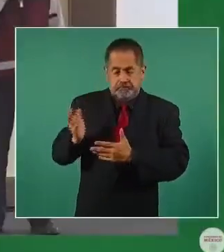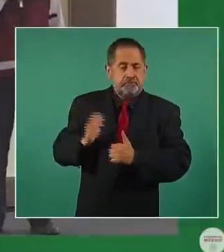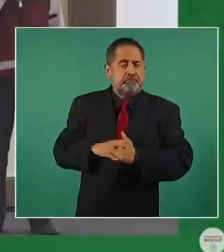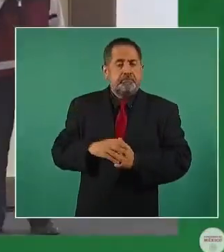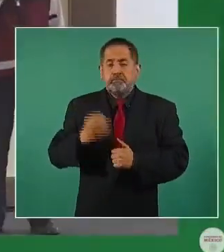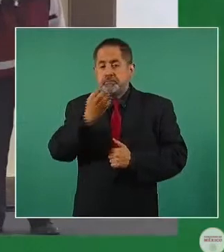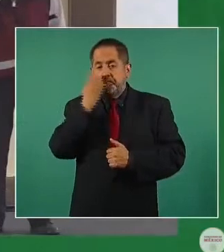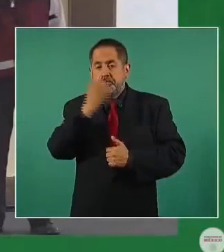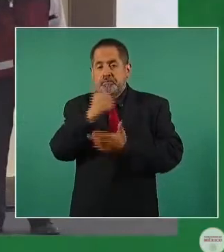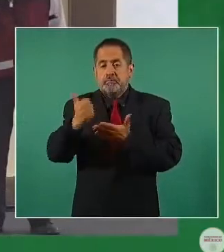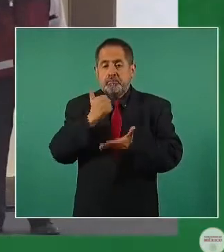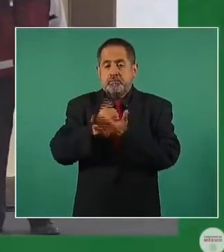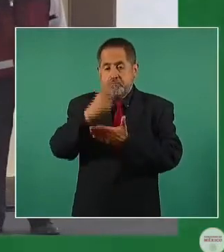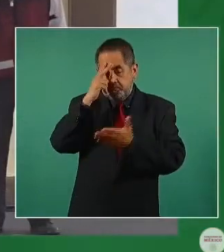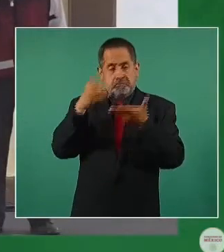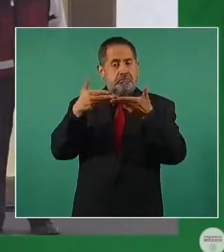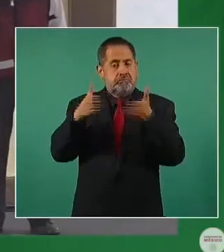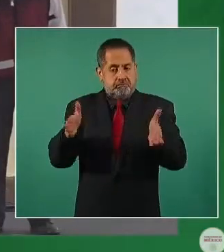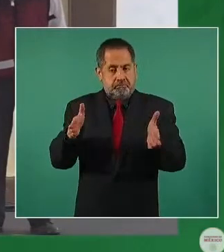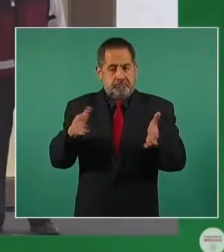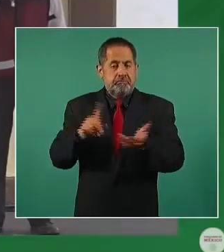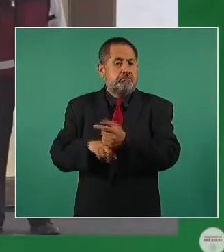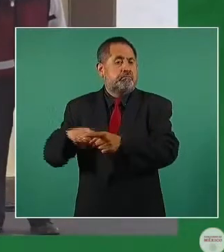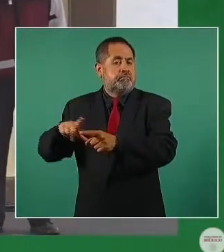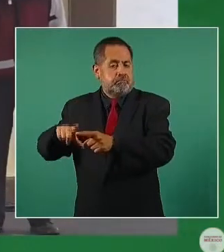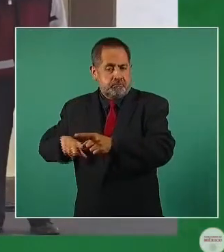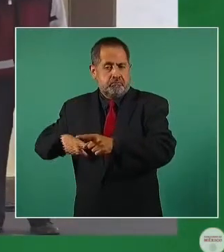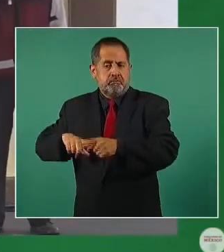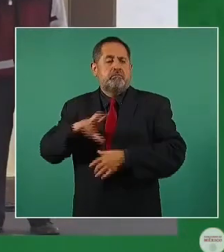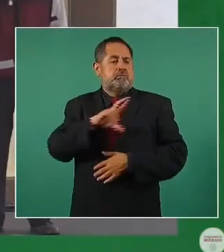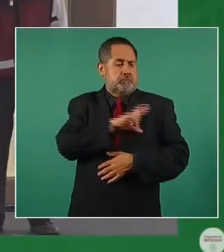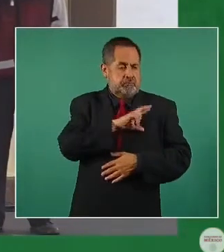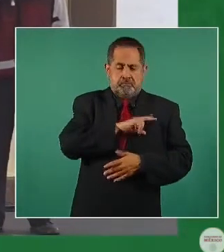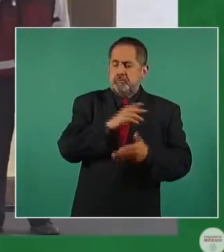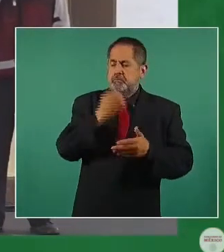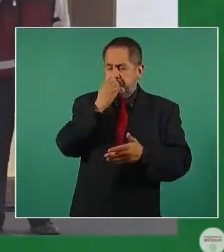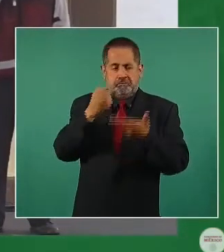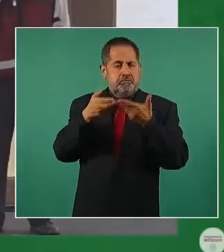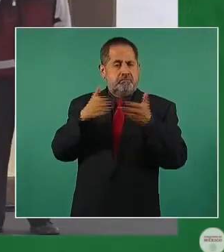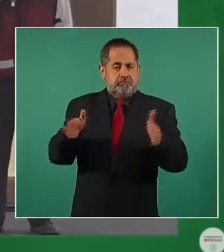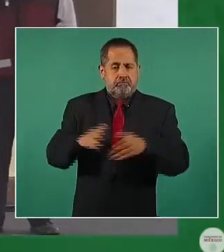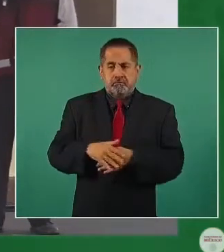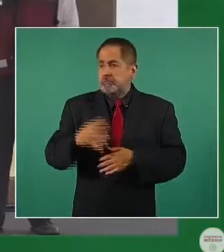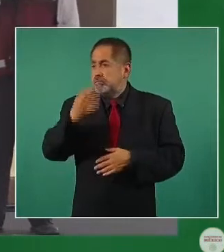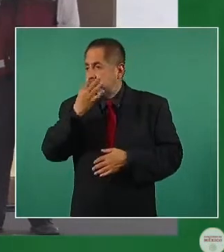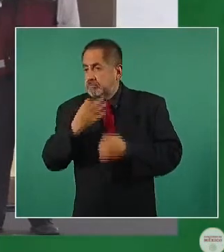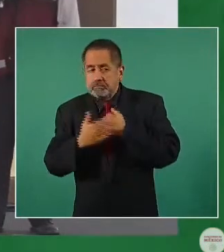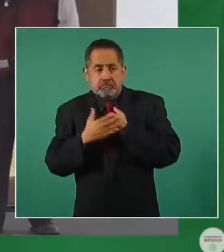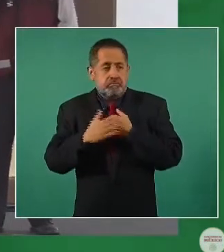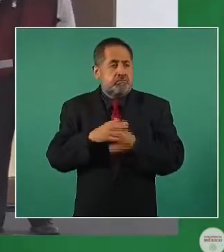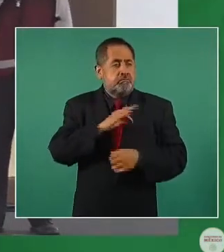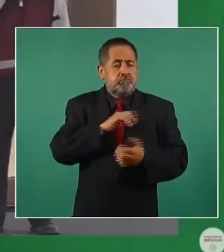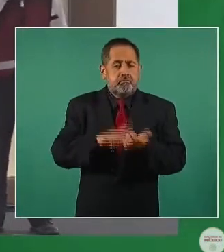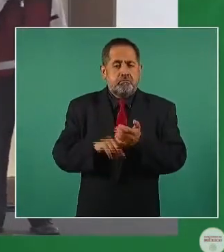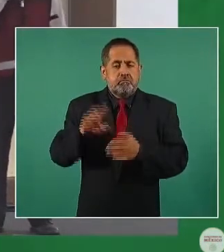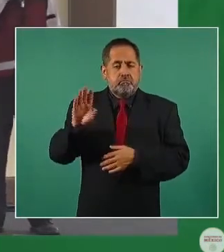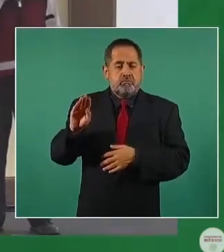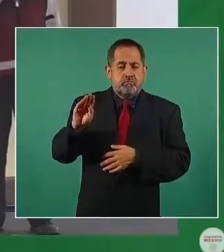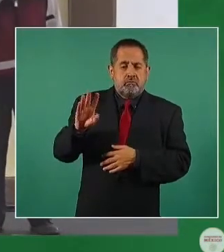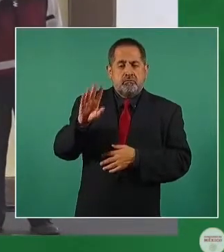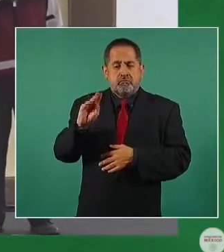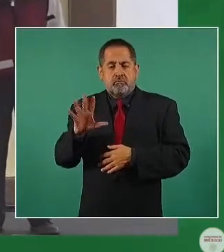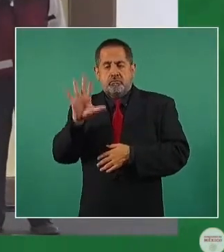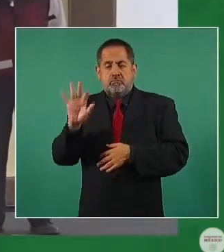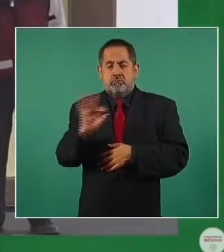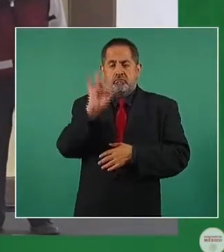escuelas de la Ciudad de México están abiertas, tanto públicas como privadas. El reporte que tenemos es que es arriba del 90-95%